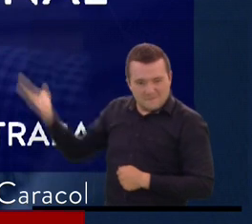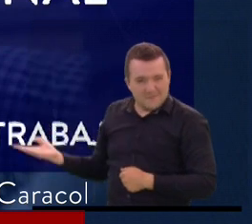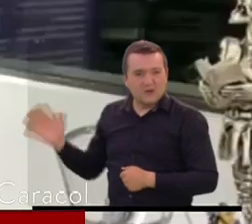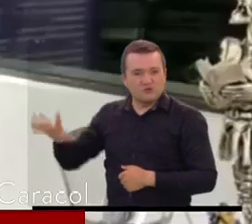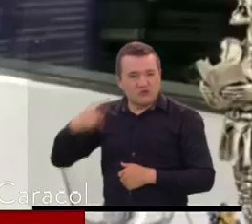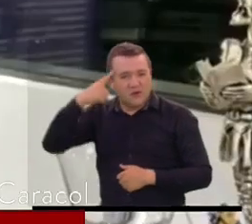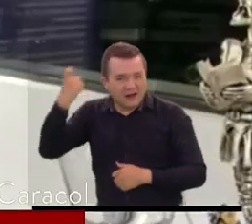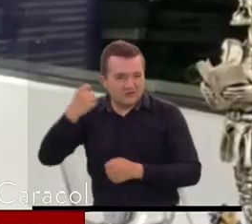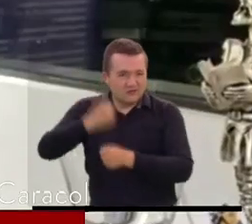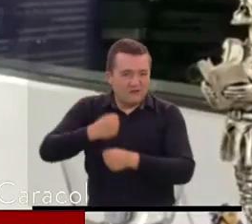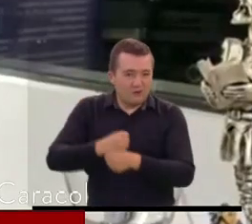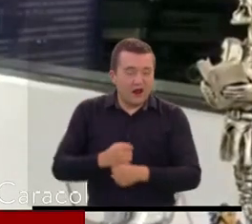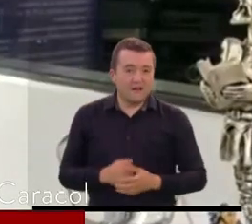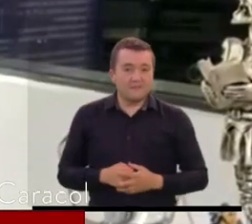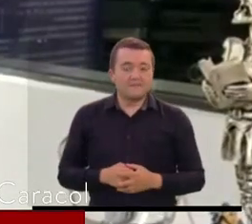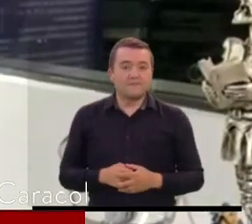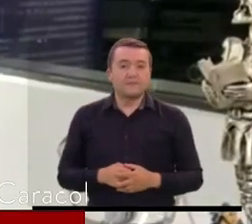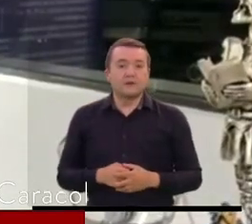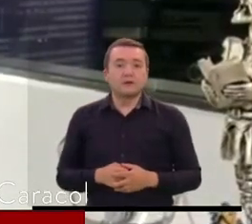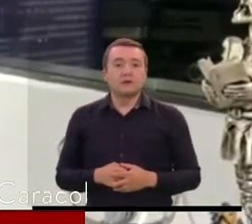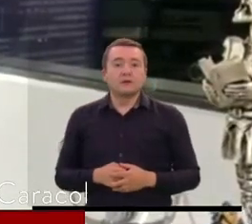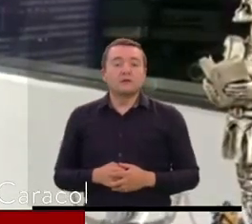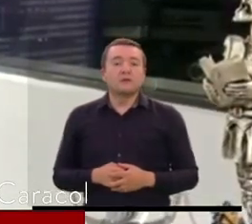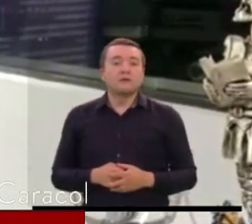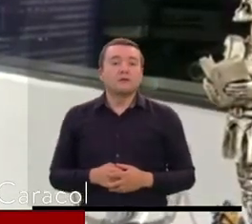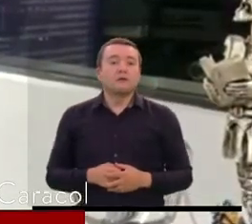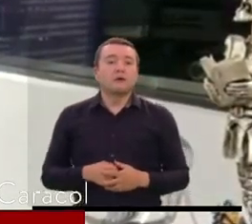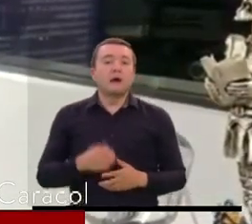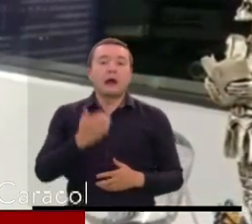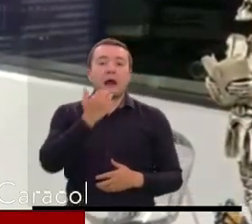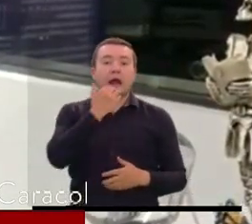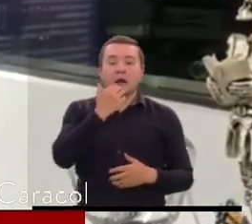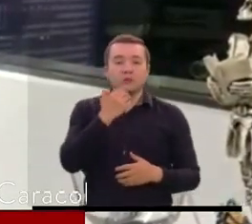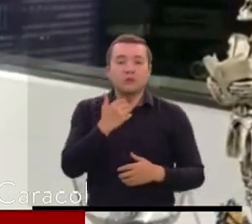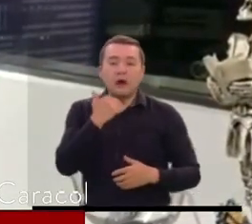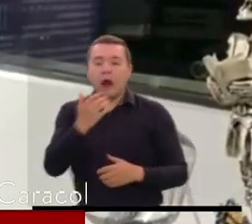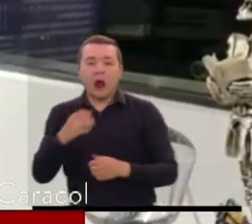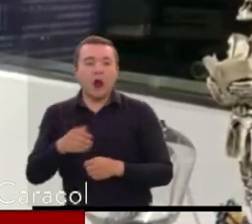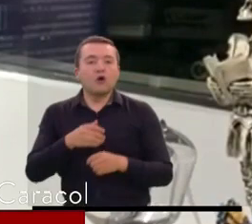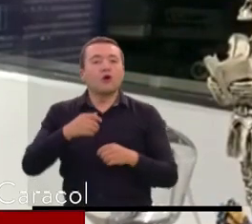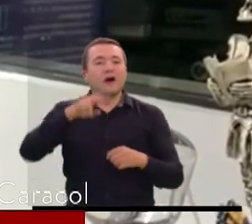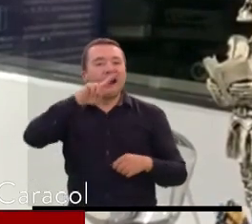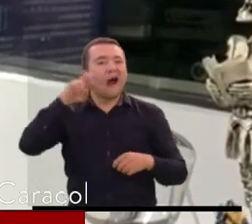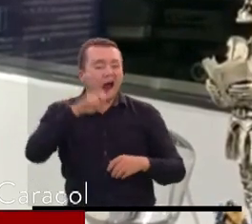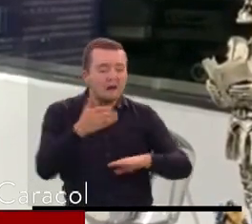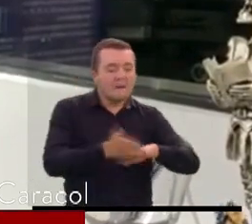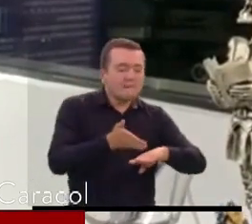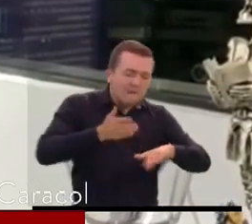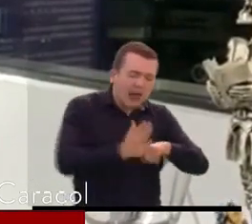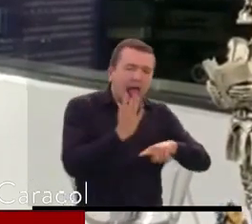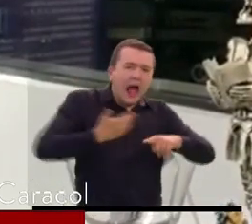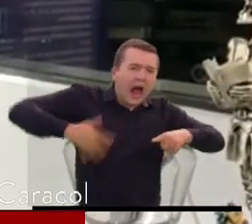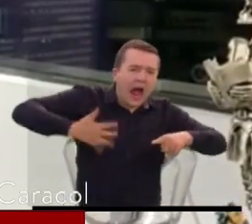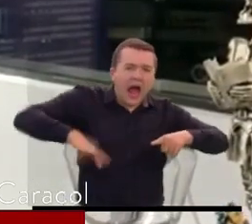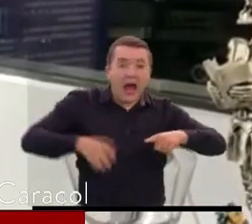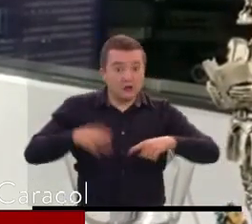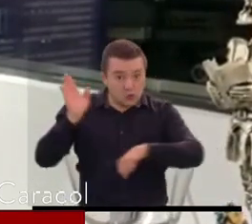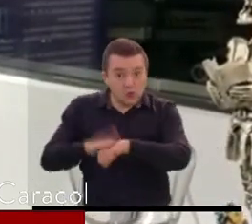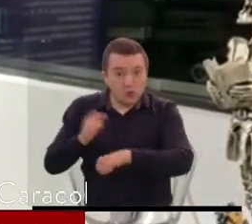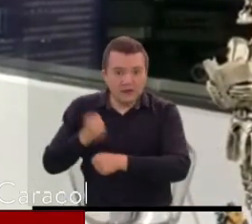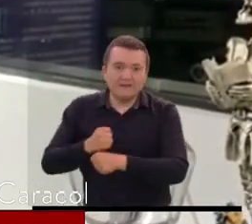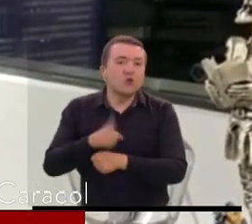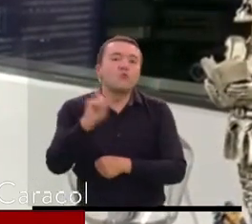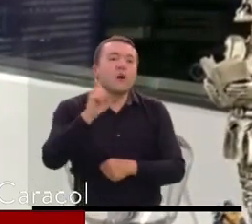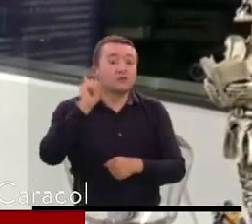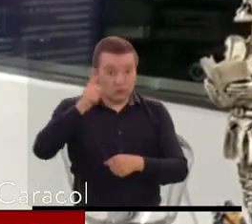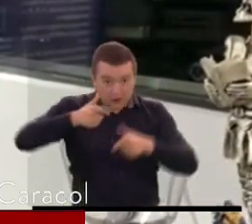laborales. Si el evento es cortando la carne en la cocina, no será accidente de trabajo porque no es chef. Pero si el evento tiene que ver con el trabajo